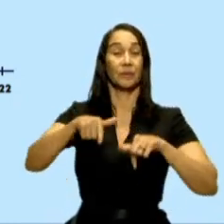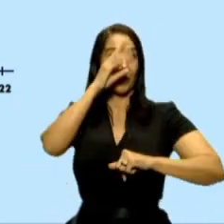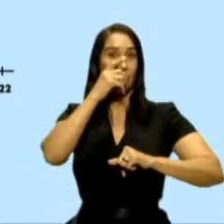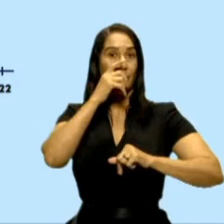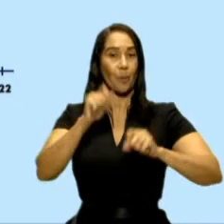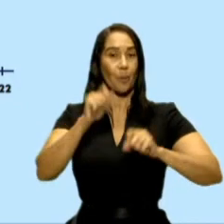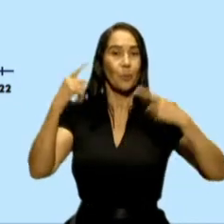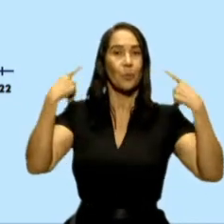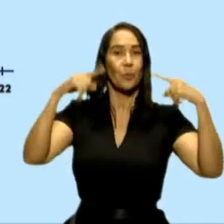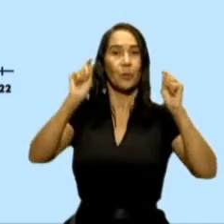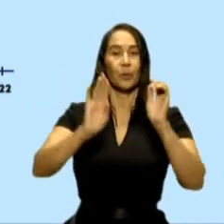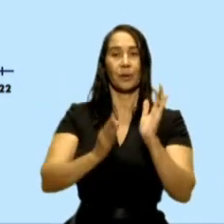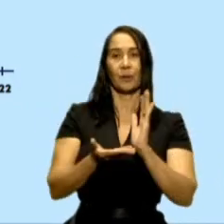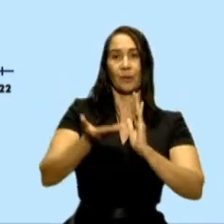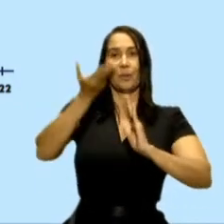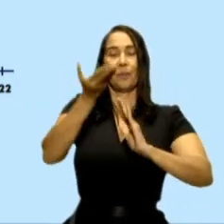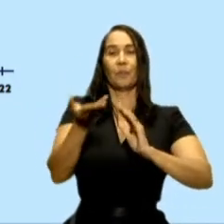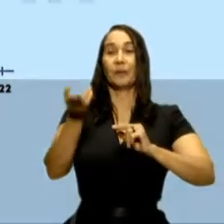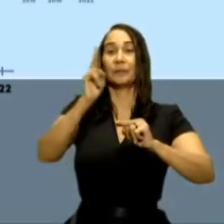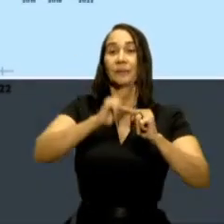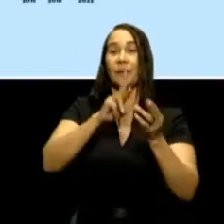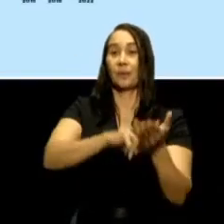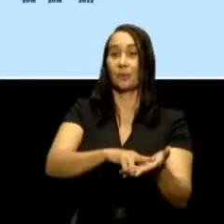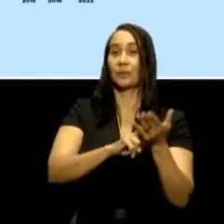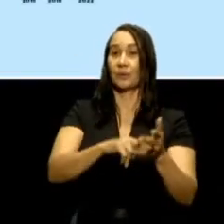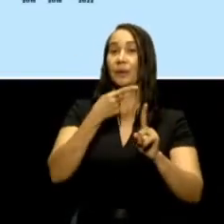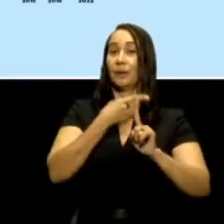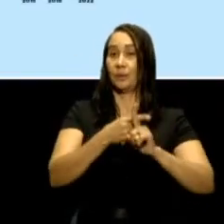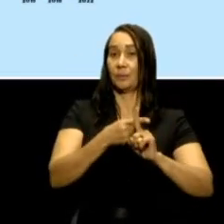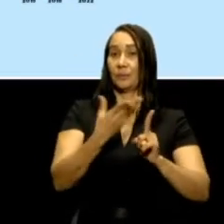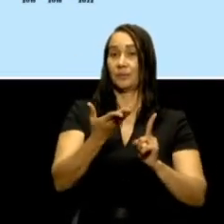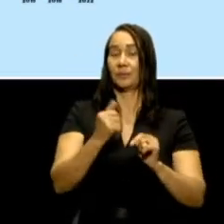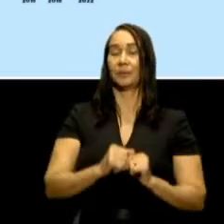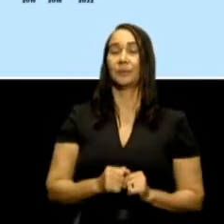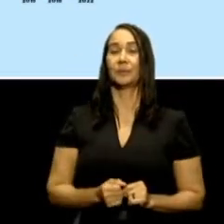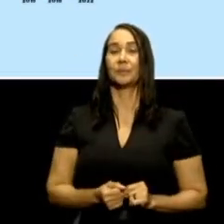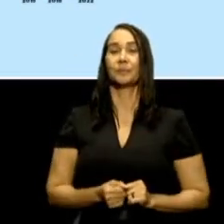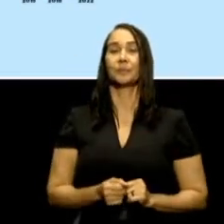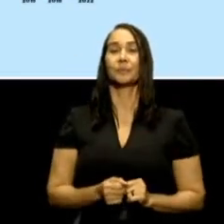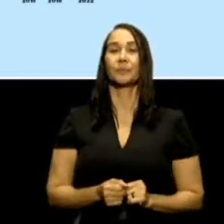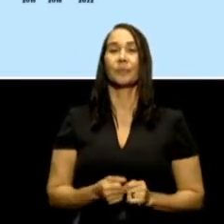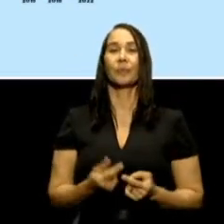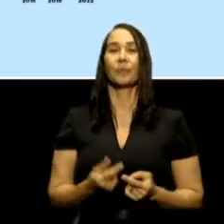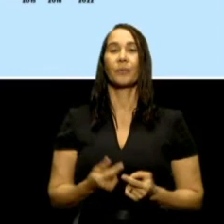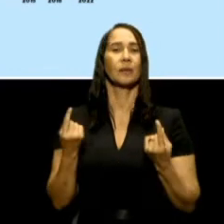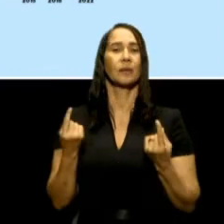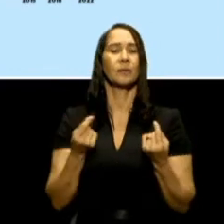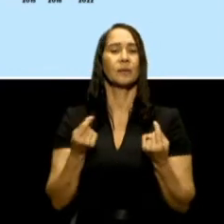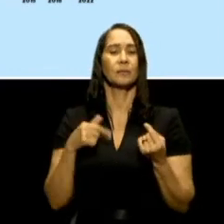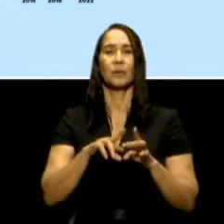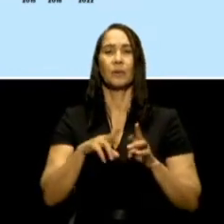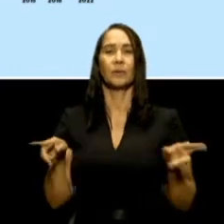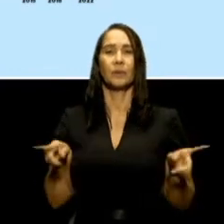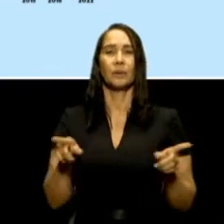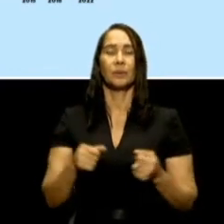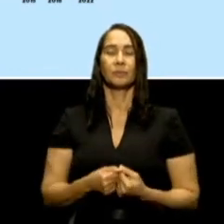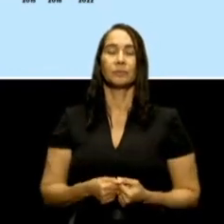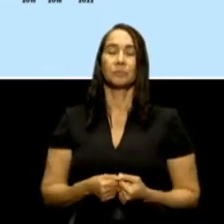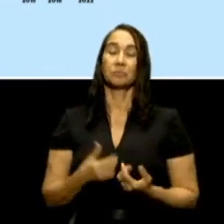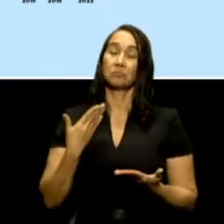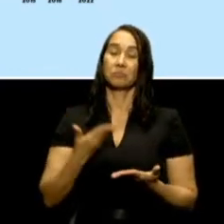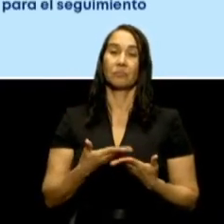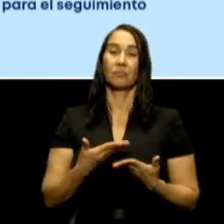logró aumentar sus resultados positivamente. ¿Y qué hicimos diferente?